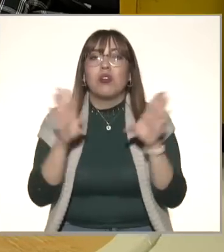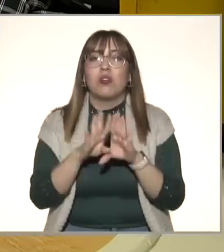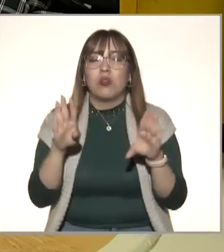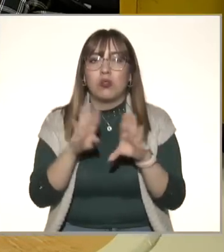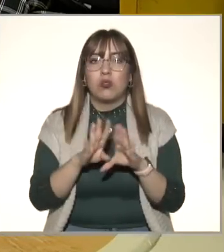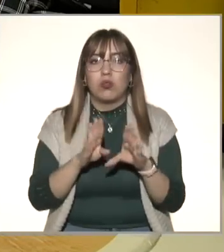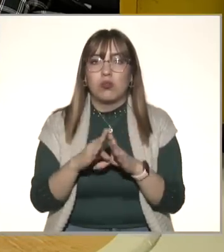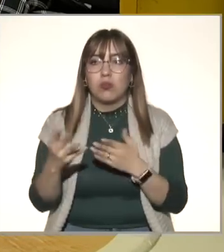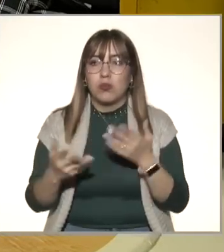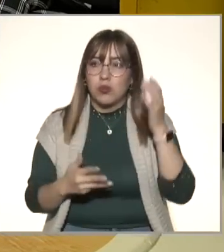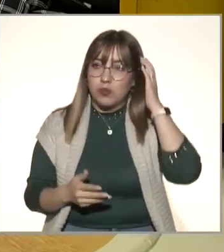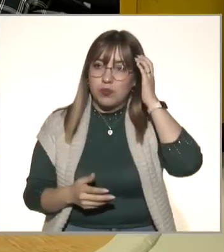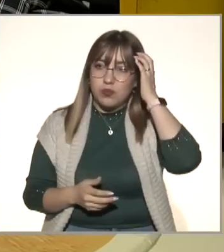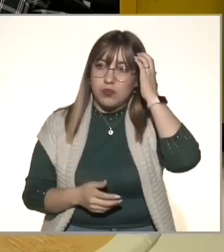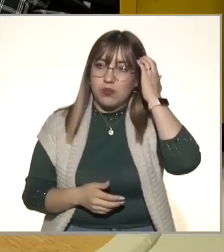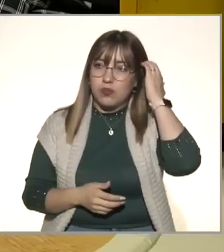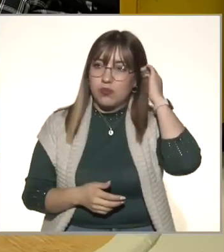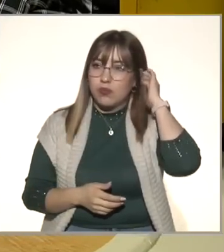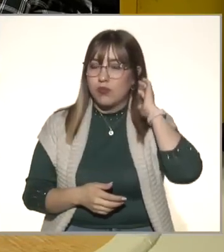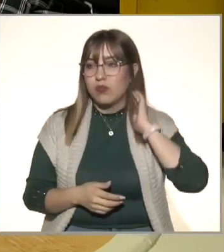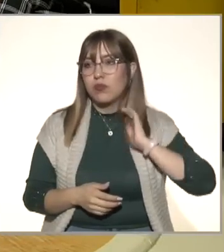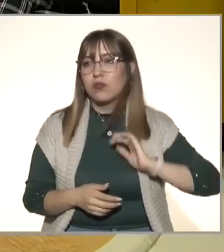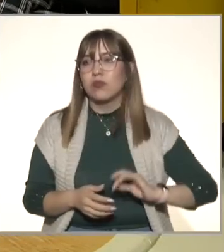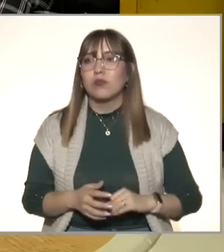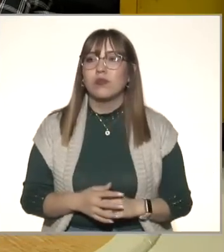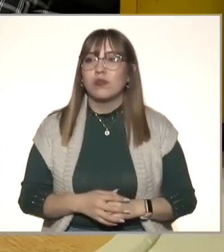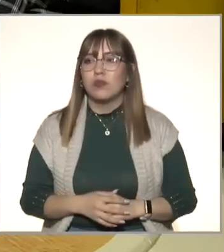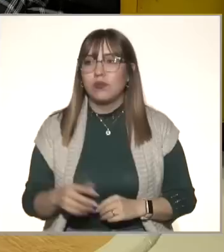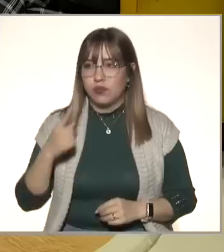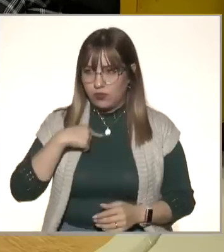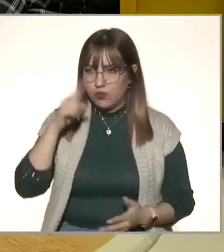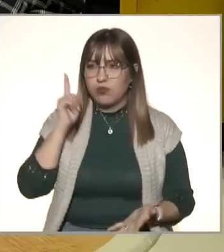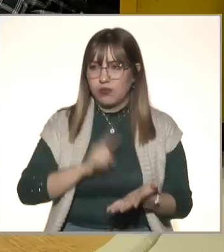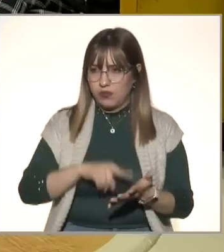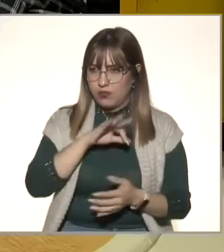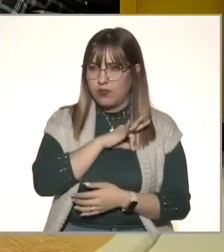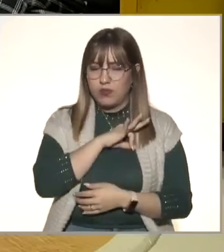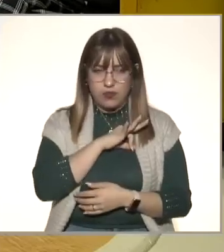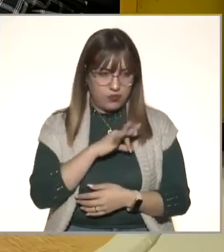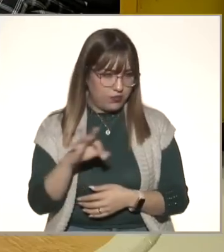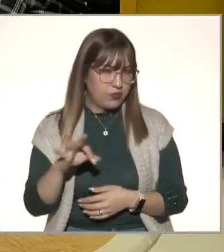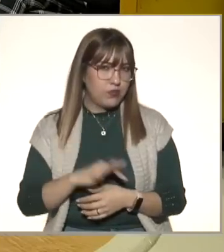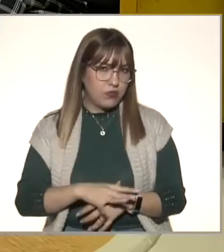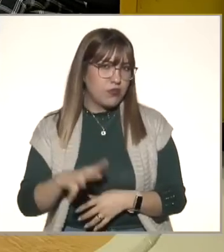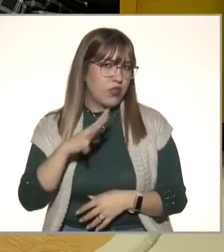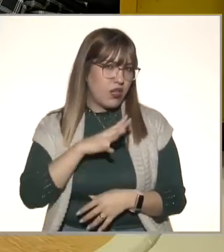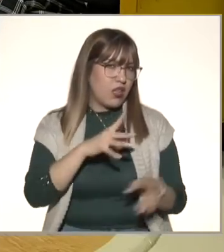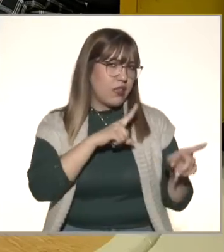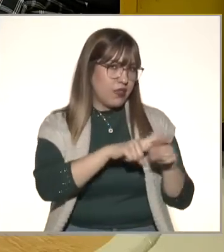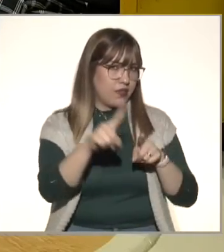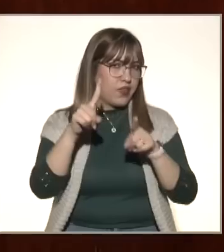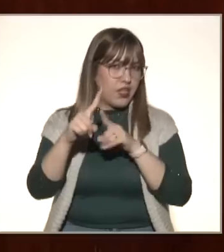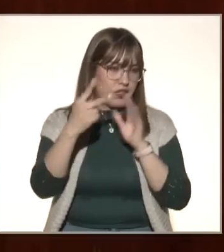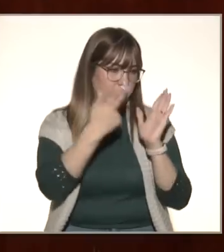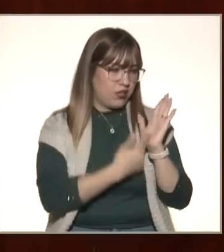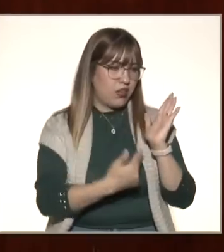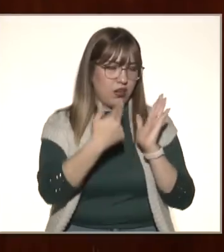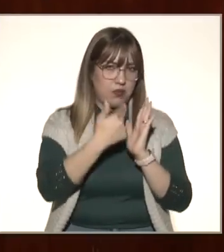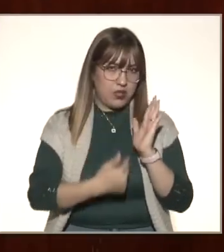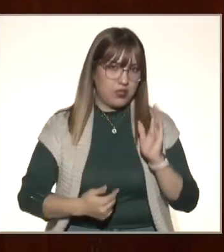negociar con la familia. Pues a mí me parece que sí se puede llegar uno de herramientas en la edad adulta para